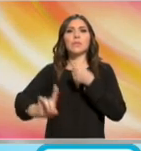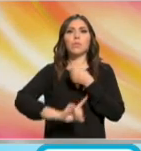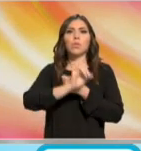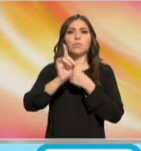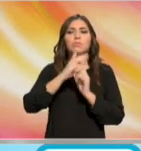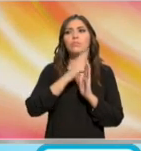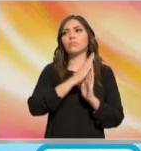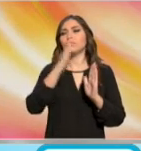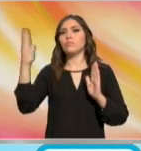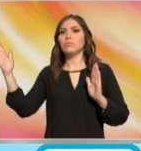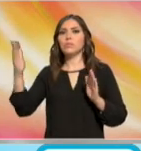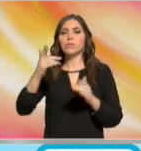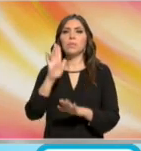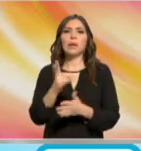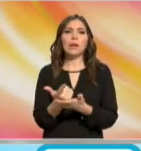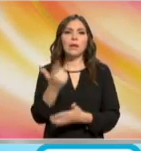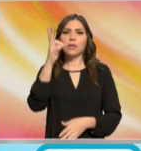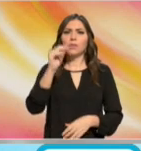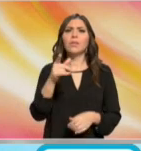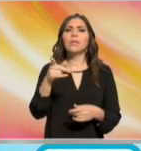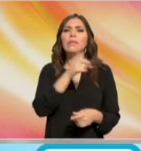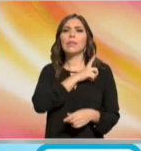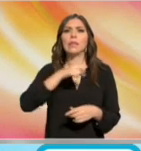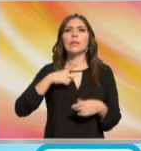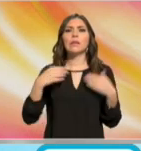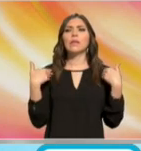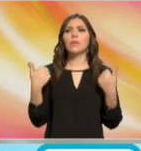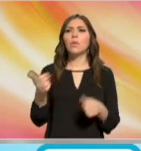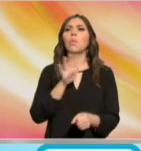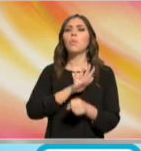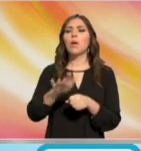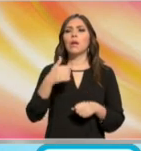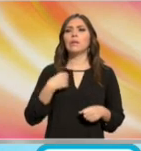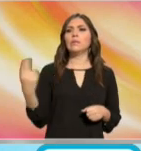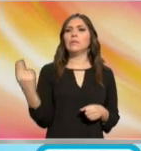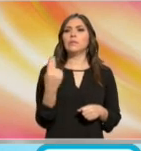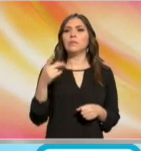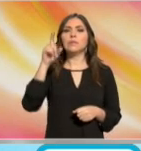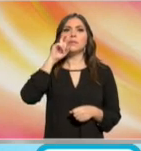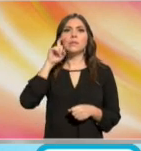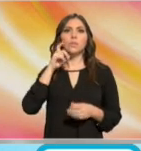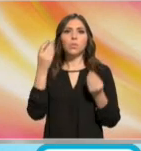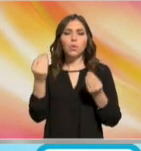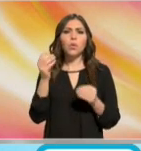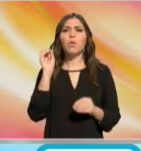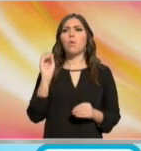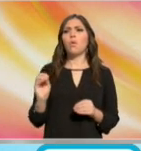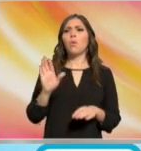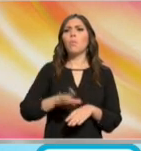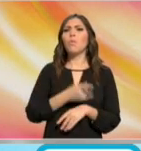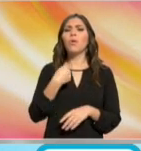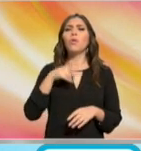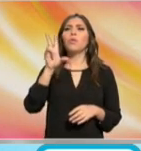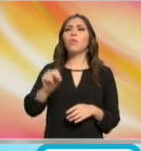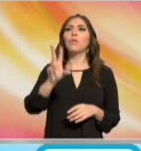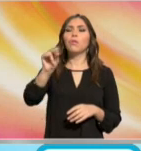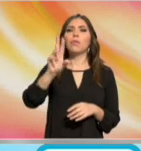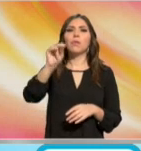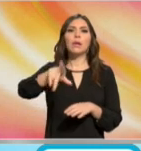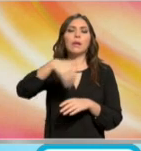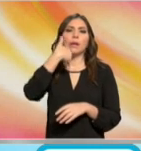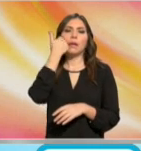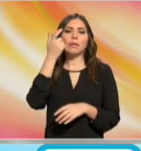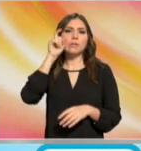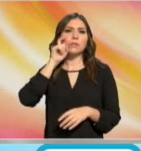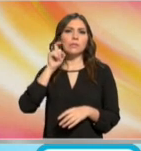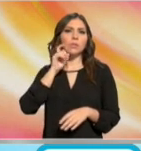hablar? Entender de dónde viene nuestra urgencia sexual y de dónde viene nuestra negativa a dar la posibilidad a la pareja de disfrutarnos